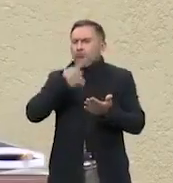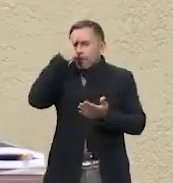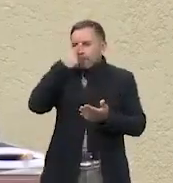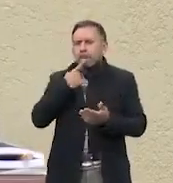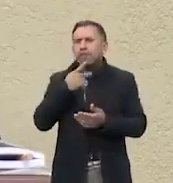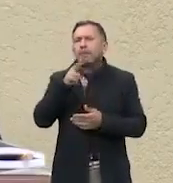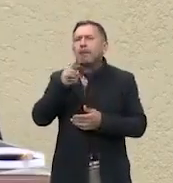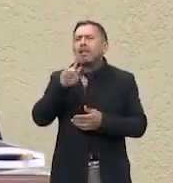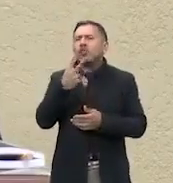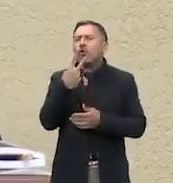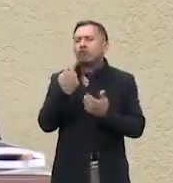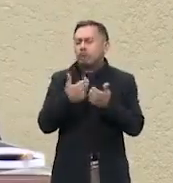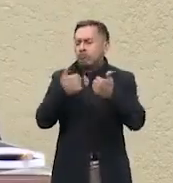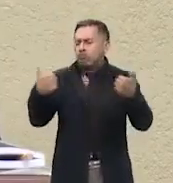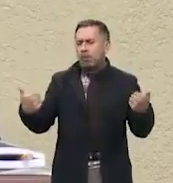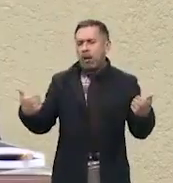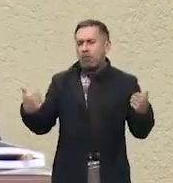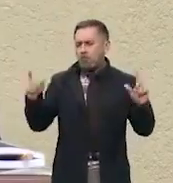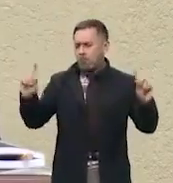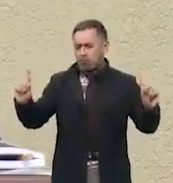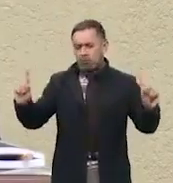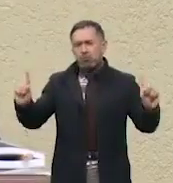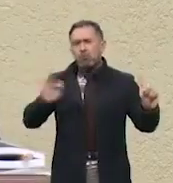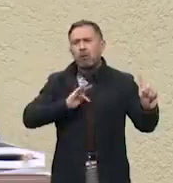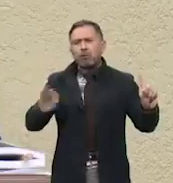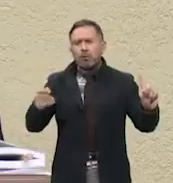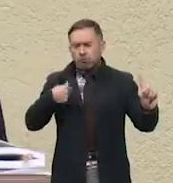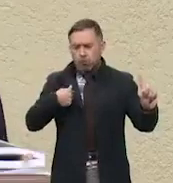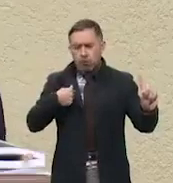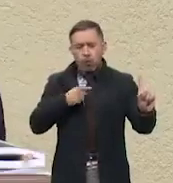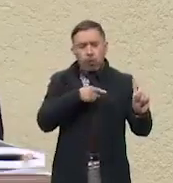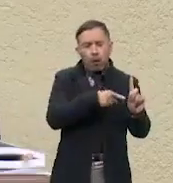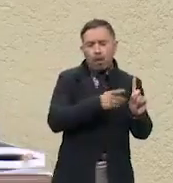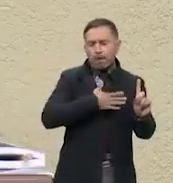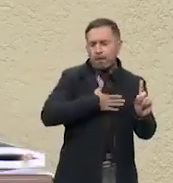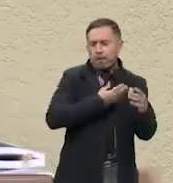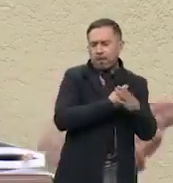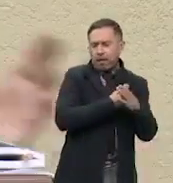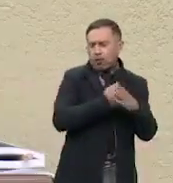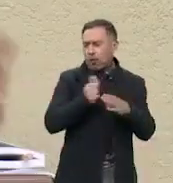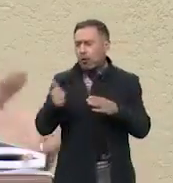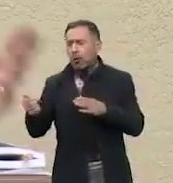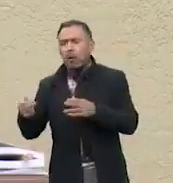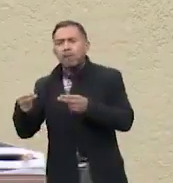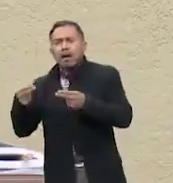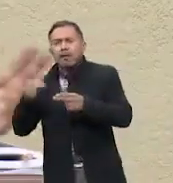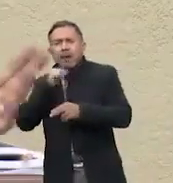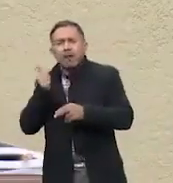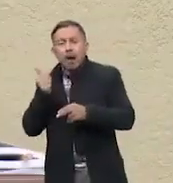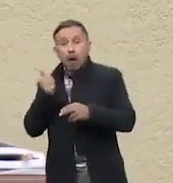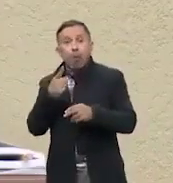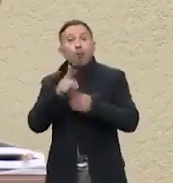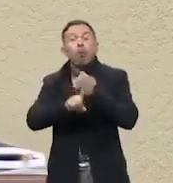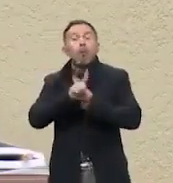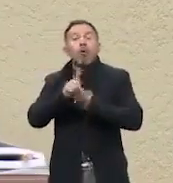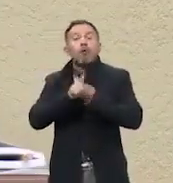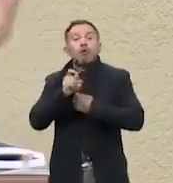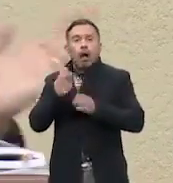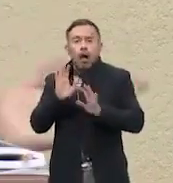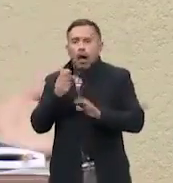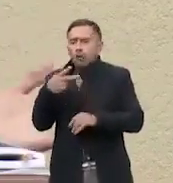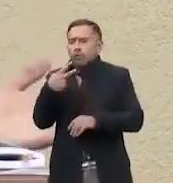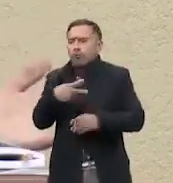estaría actuando allí como una persona de carácter mercantil. El problema es que en sus redes, en donde se mezcla la vida privada y la vida pública, y no juzgo